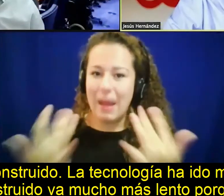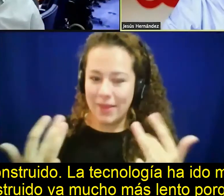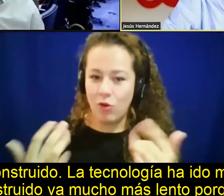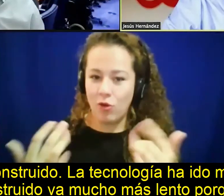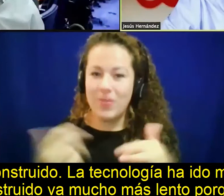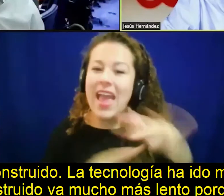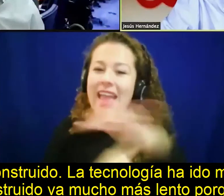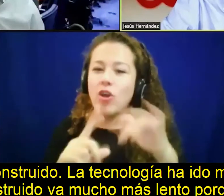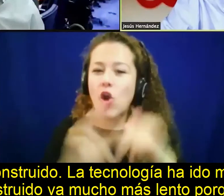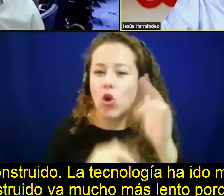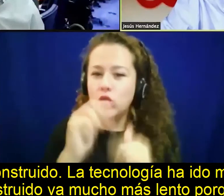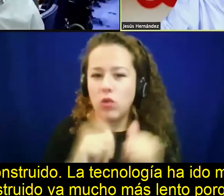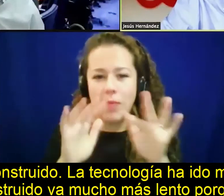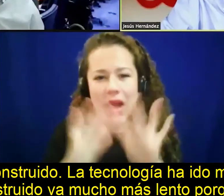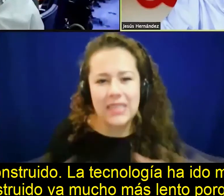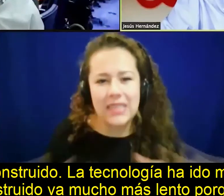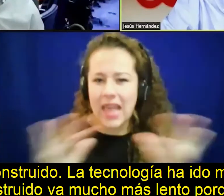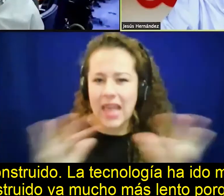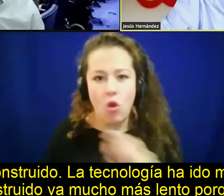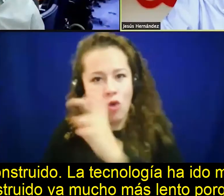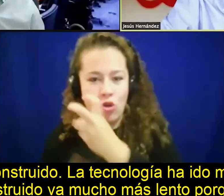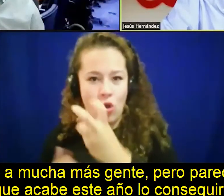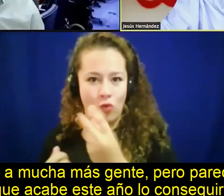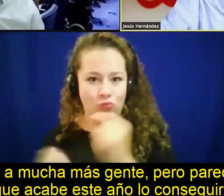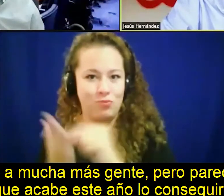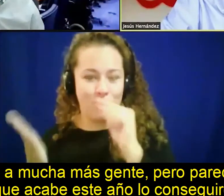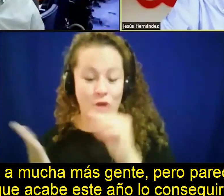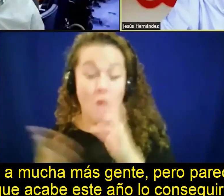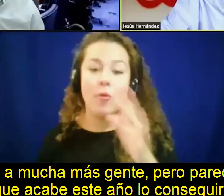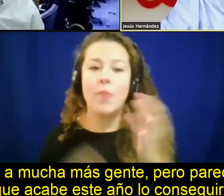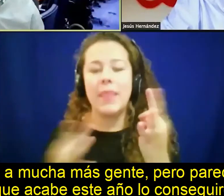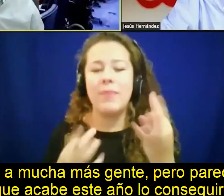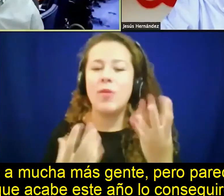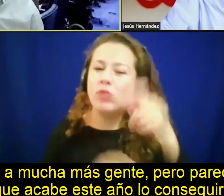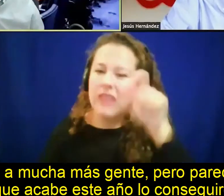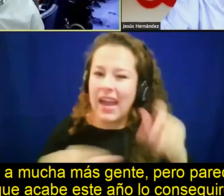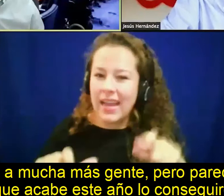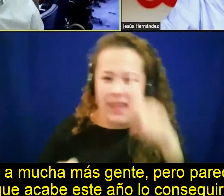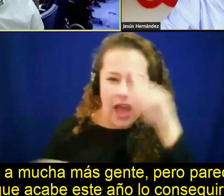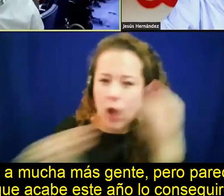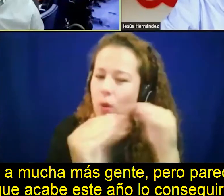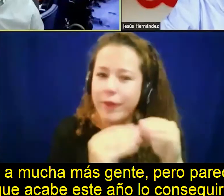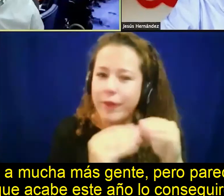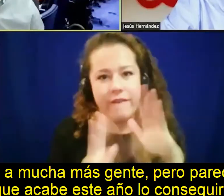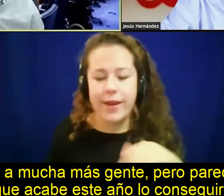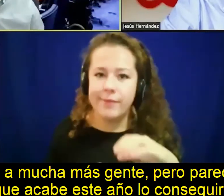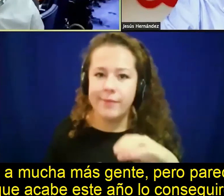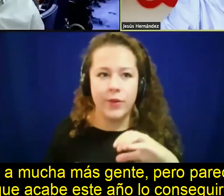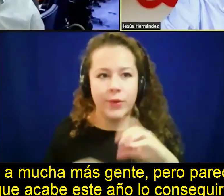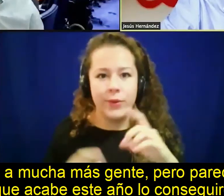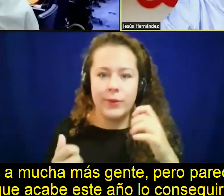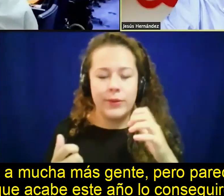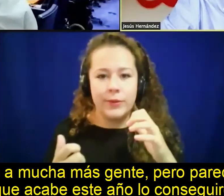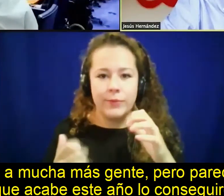va muchísimo más lento porque sí, hay que poner de acuerdo a mucha más gente, sí. pero parece que ya antes de que acabe este año